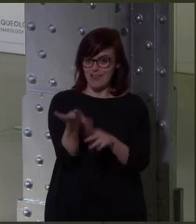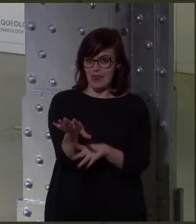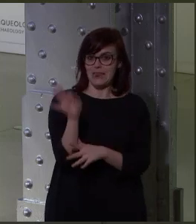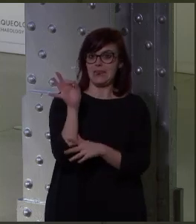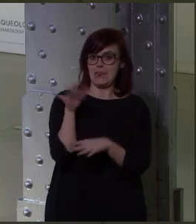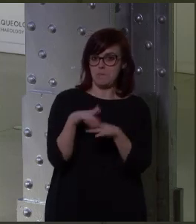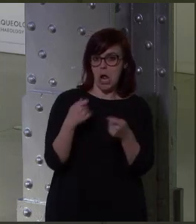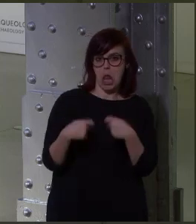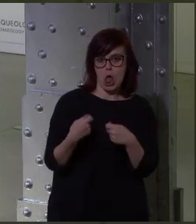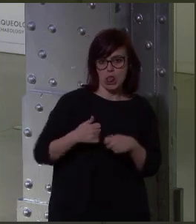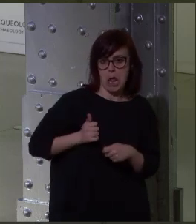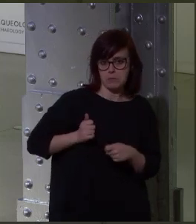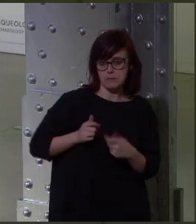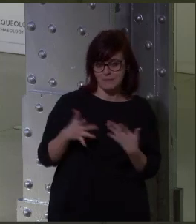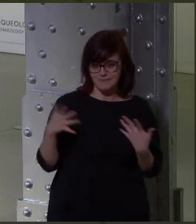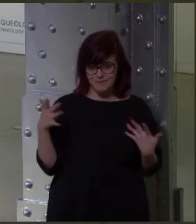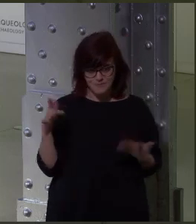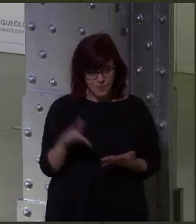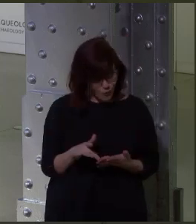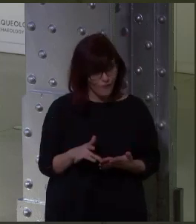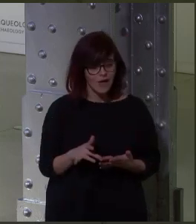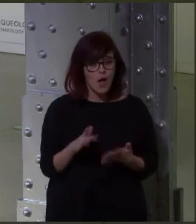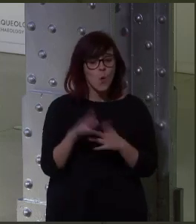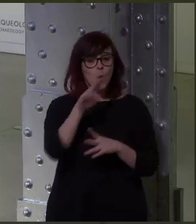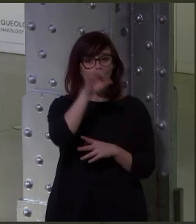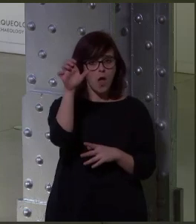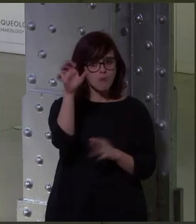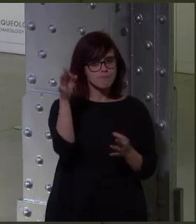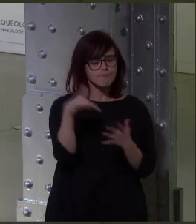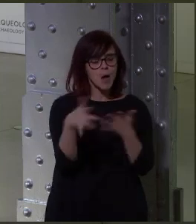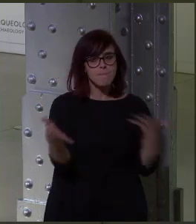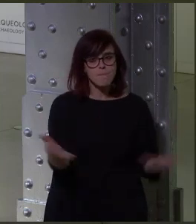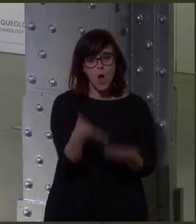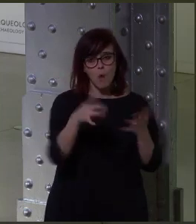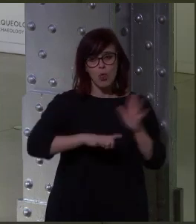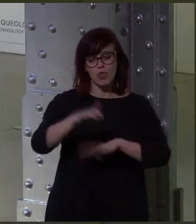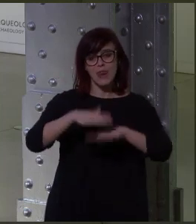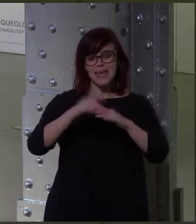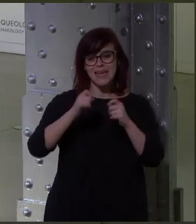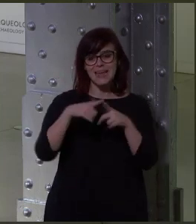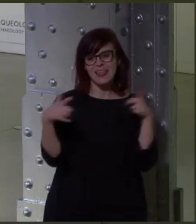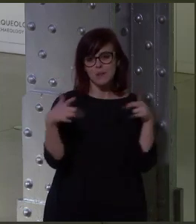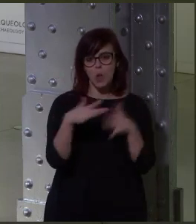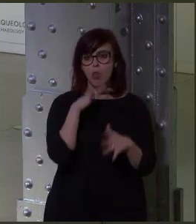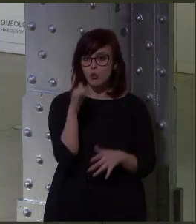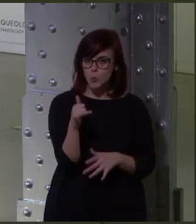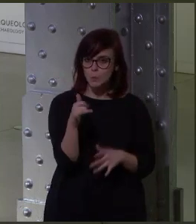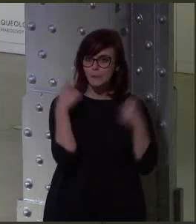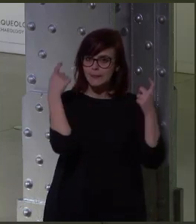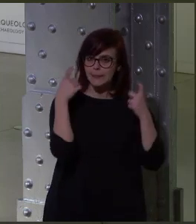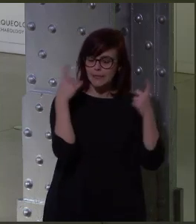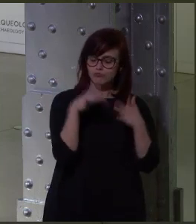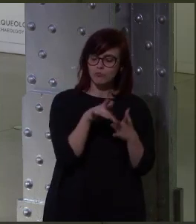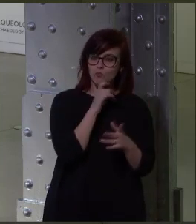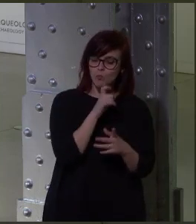una fuente de negocio, y de hecho la Unión Europea está promoviendo lo que llama crecimiento azul, que es cómo